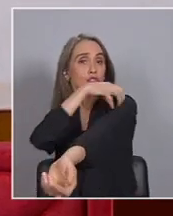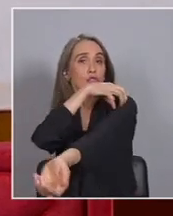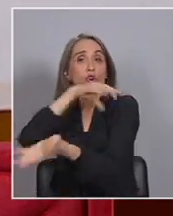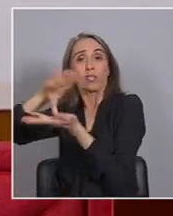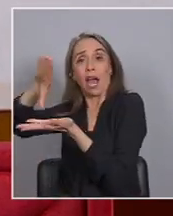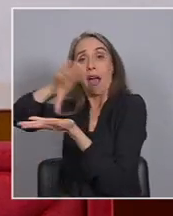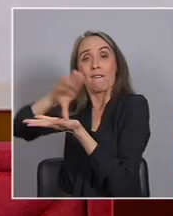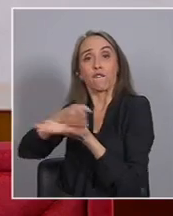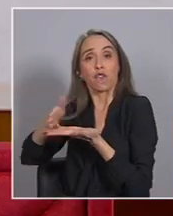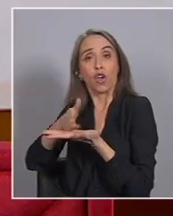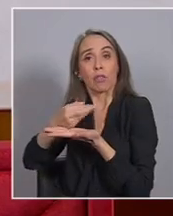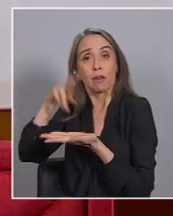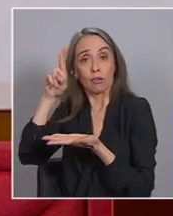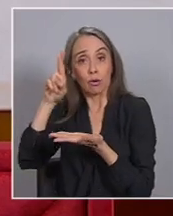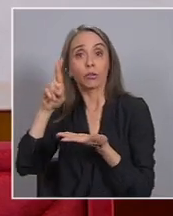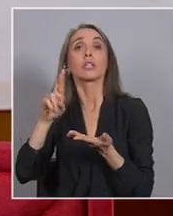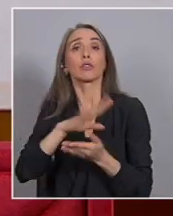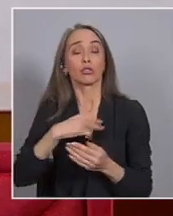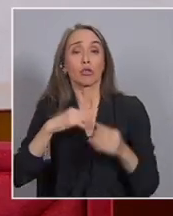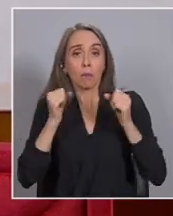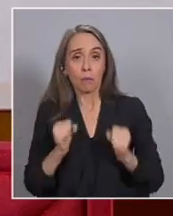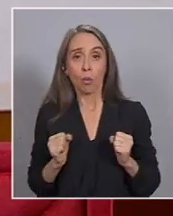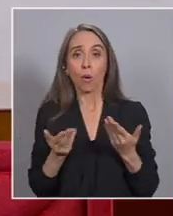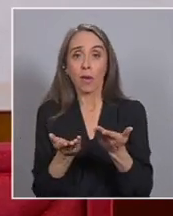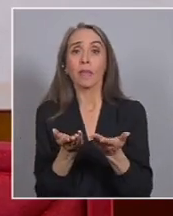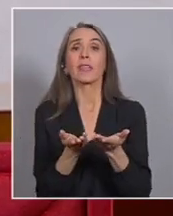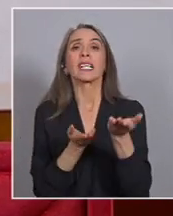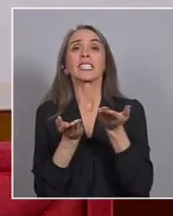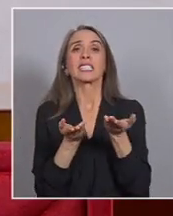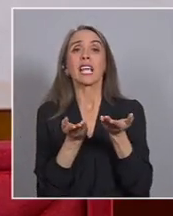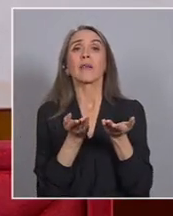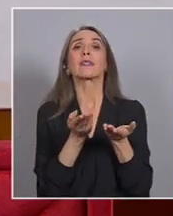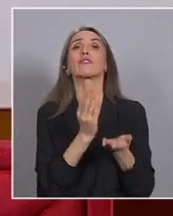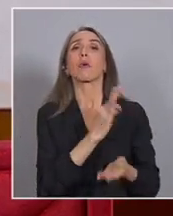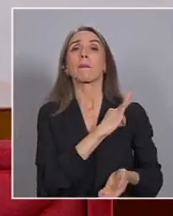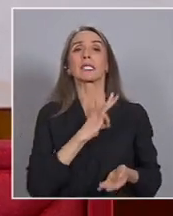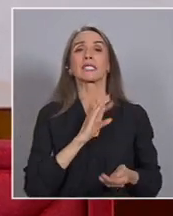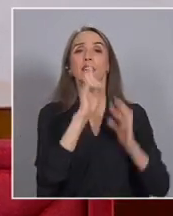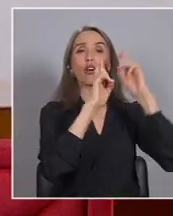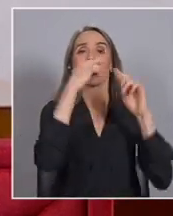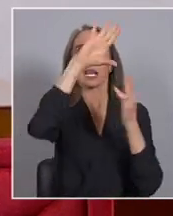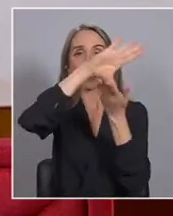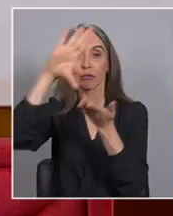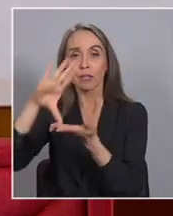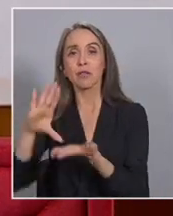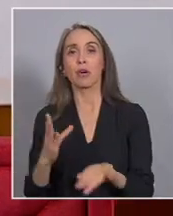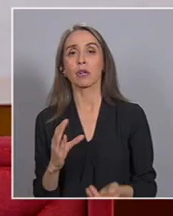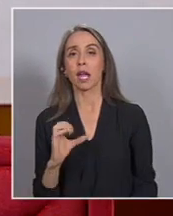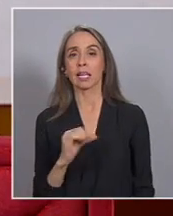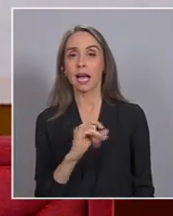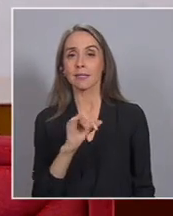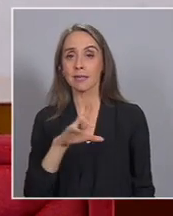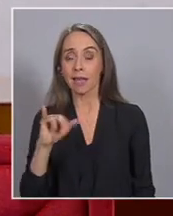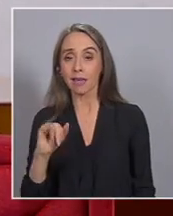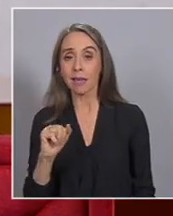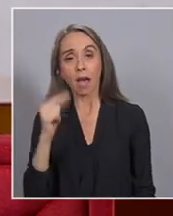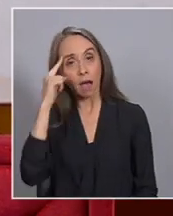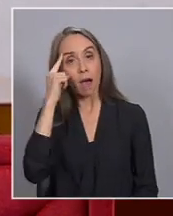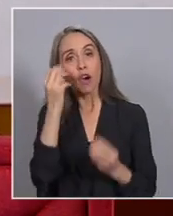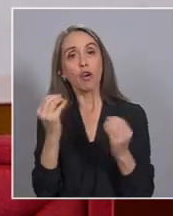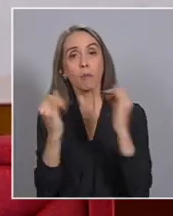todas nuestras capacidades de nuestro servicio exterior, de nuestra Cancillería, para encontrar